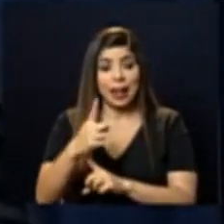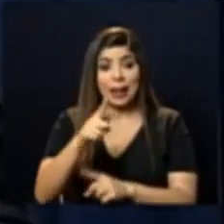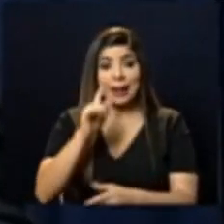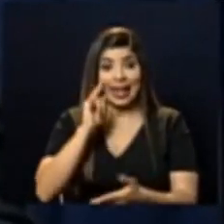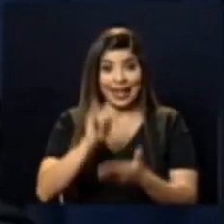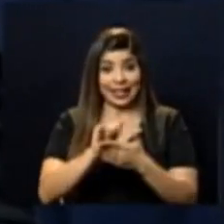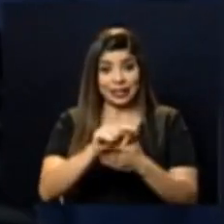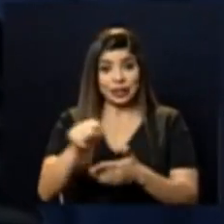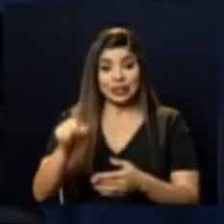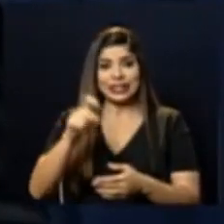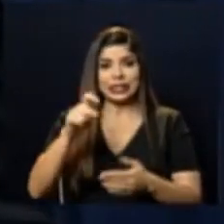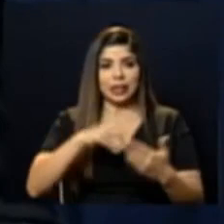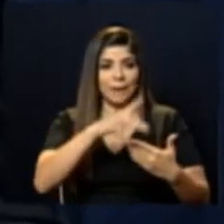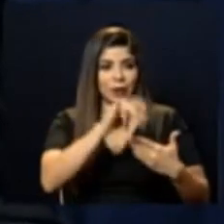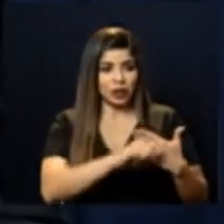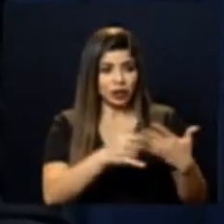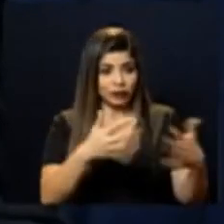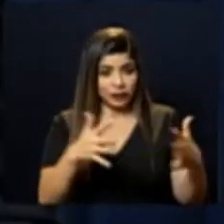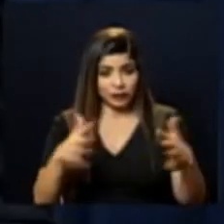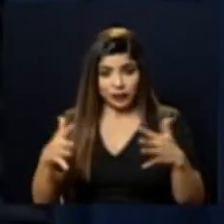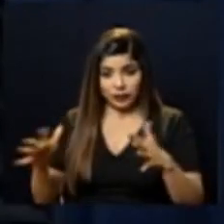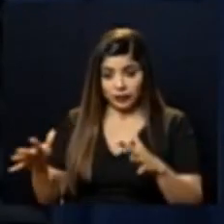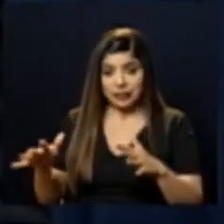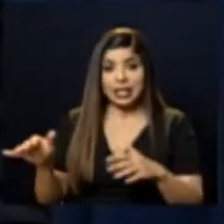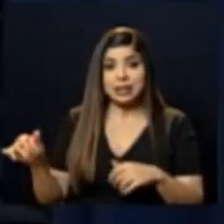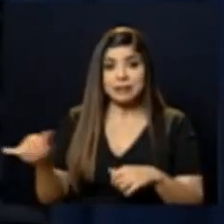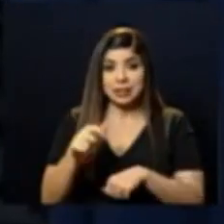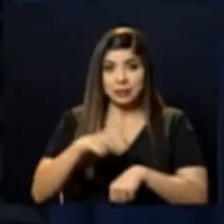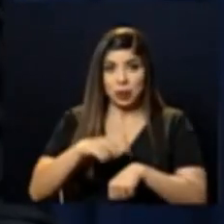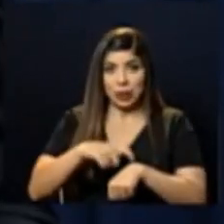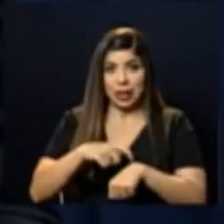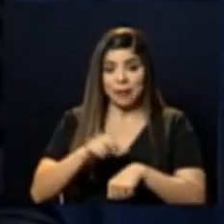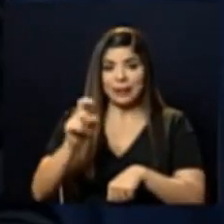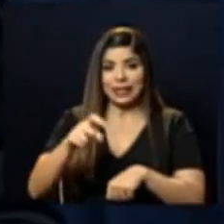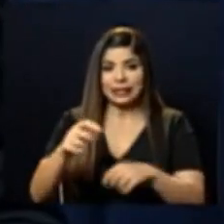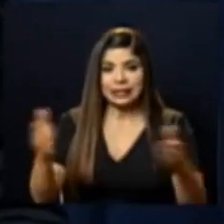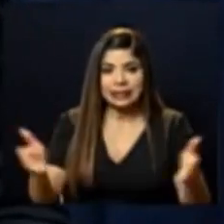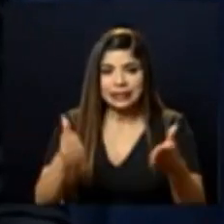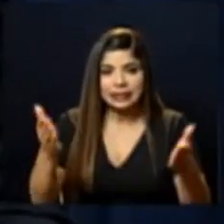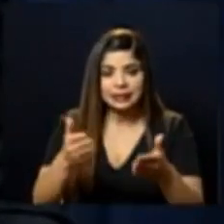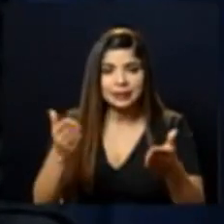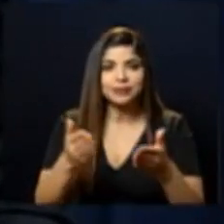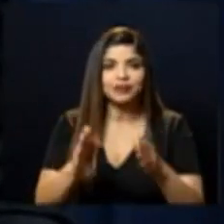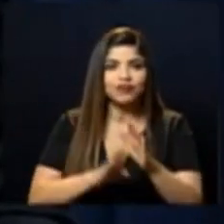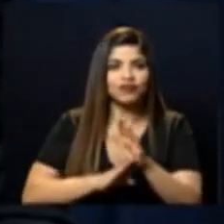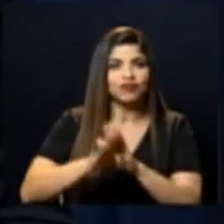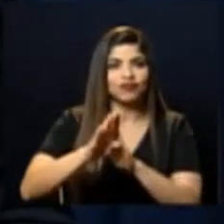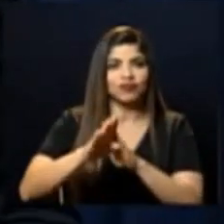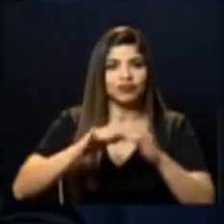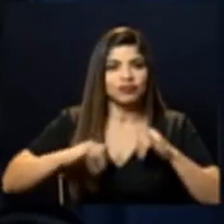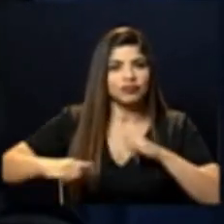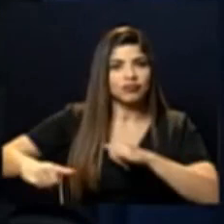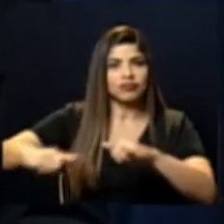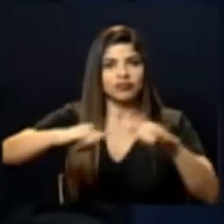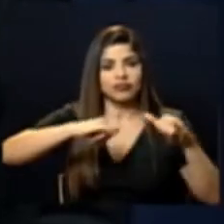que concluir estos proyectos y a la vez lograr un crecimiento inclusivo.